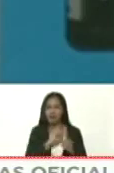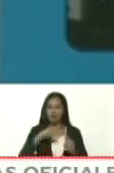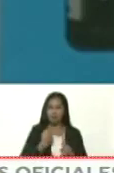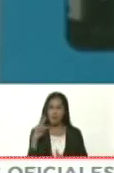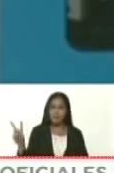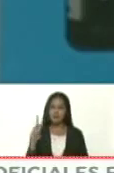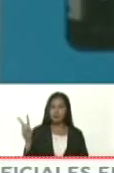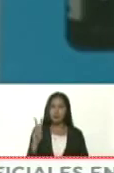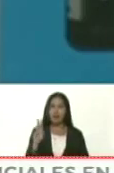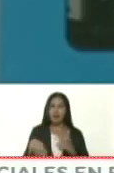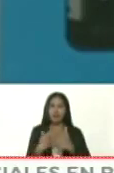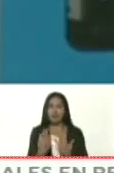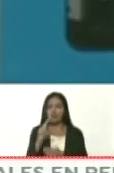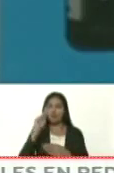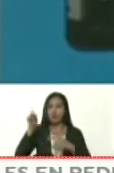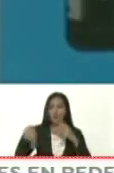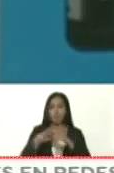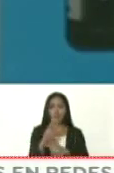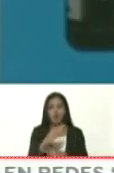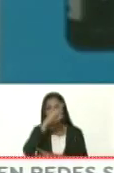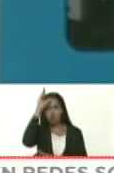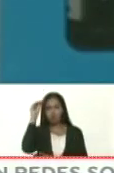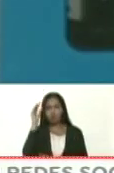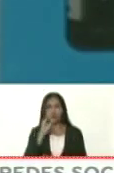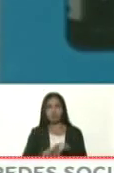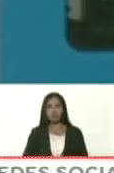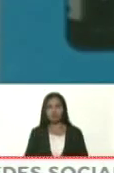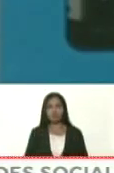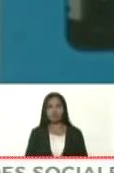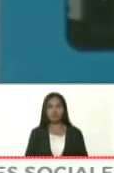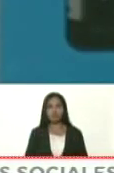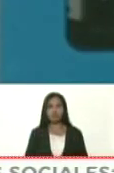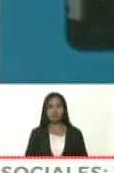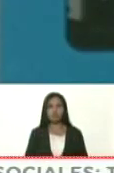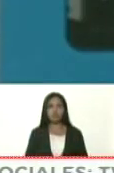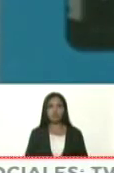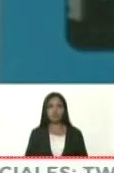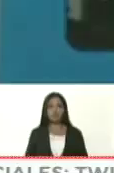contra Venezuela. No more Trump.